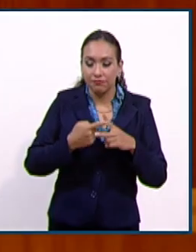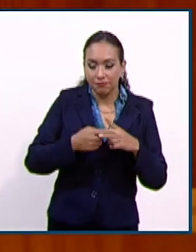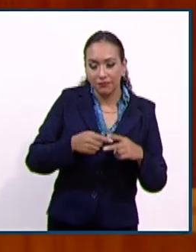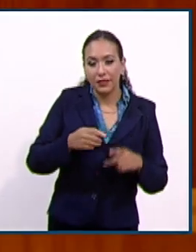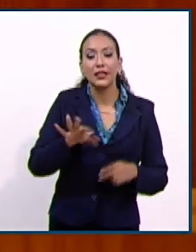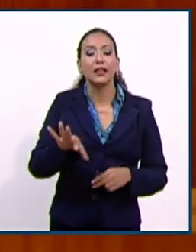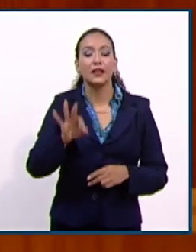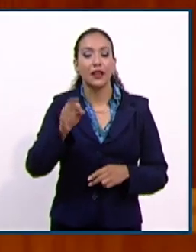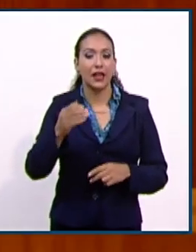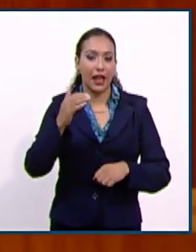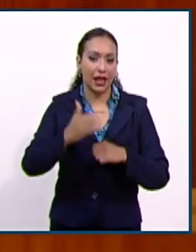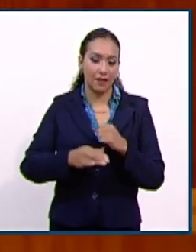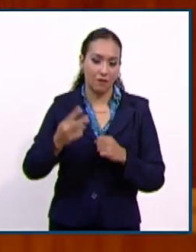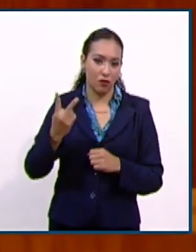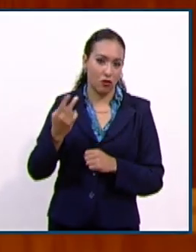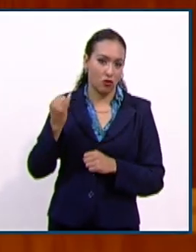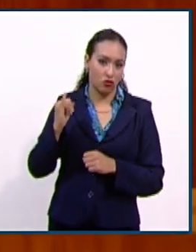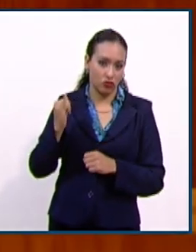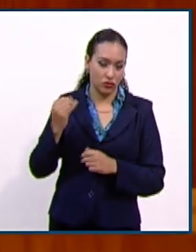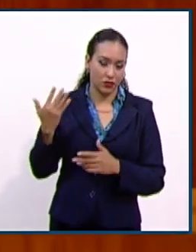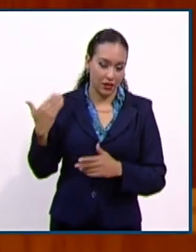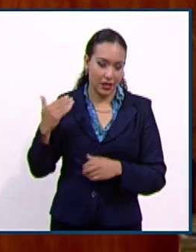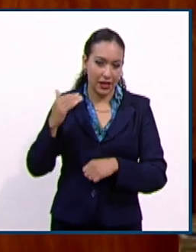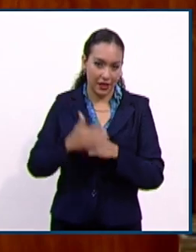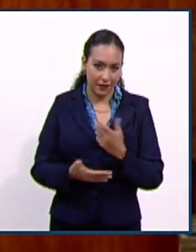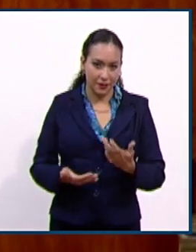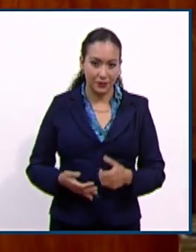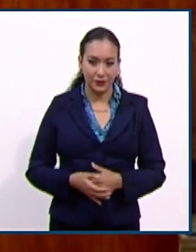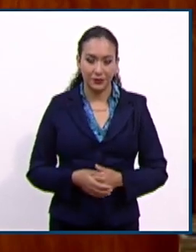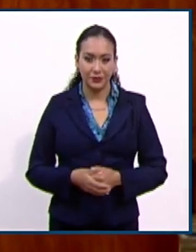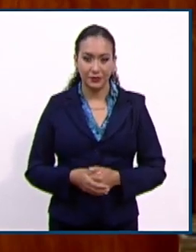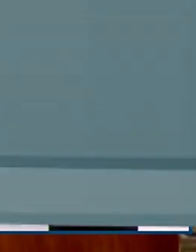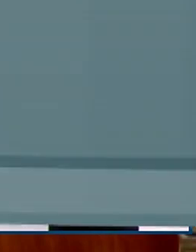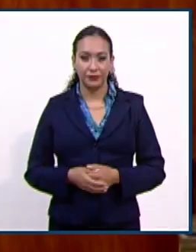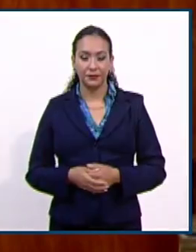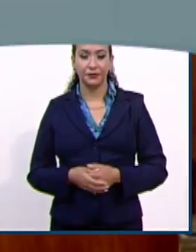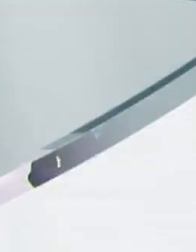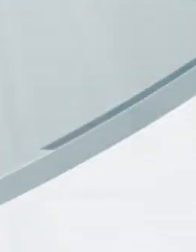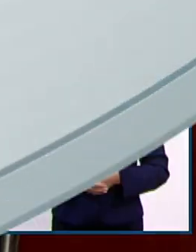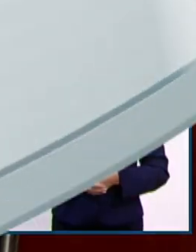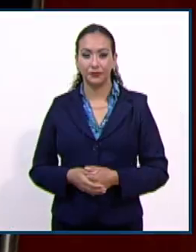pasado domingo 2 de junio, por lo que quedaron sin materia.